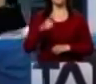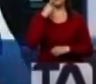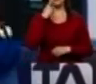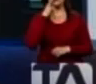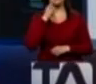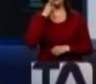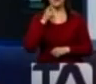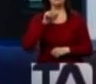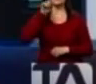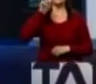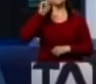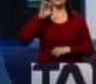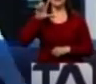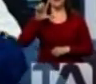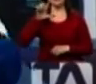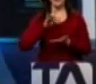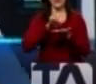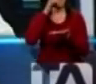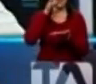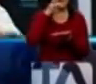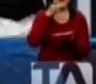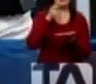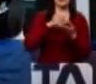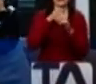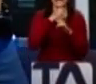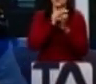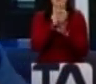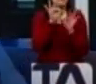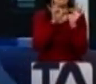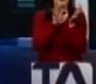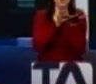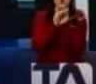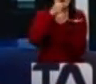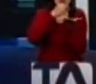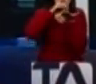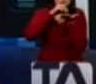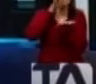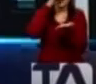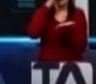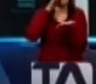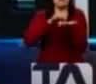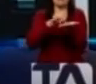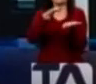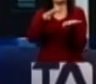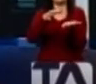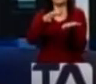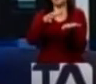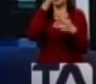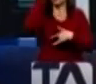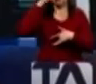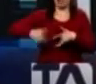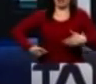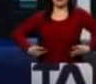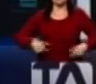Hay que equilibrar esos iones. Si le damos un medicamento para el calcio, ese hace bajar el potasio. Si le damos mucho de potasio, le hace